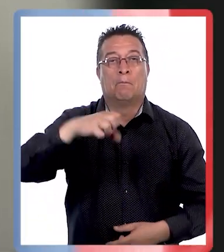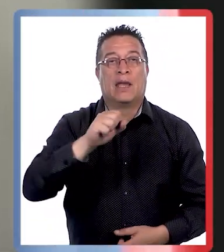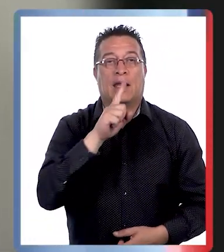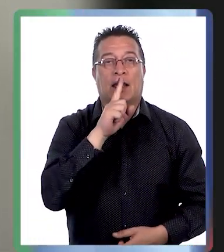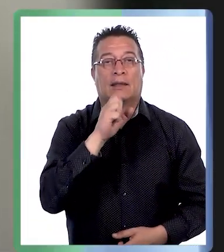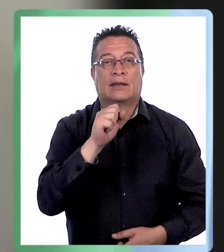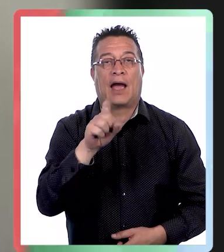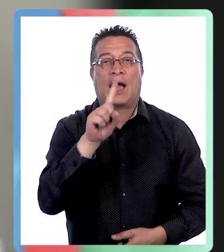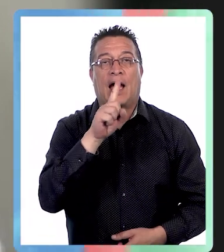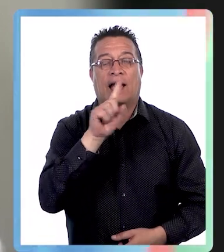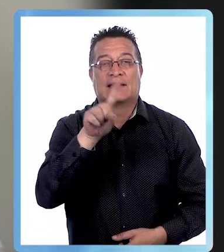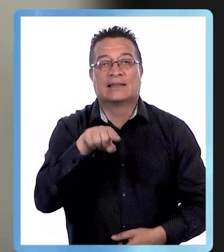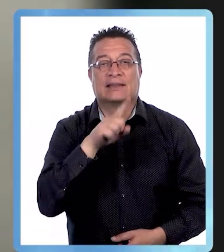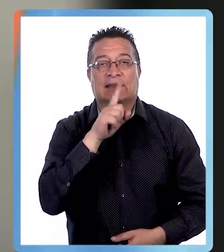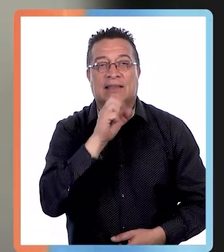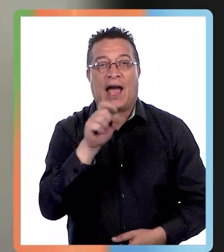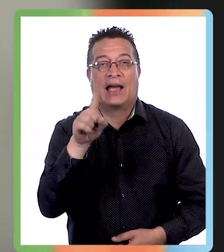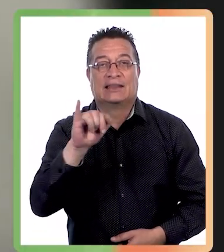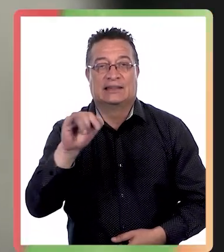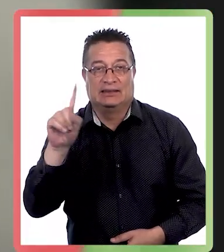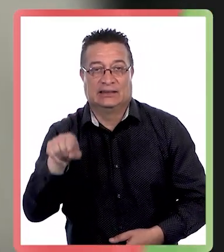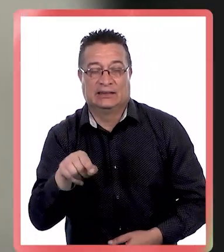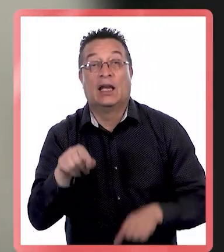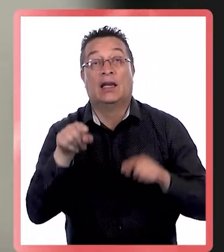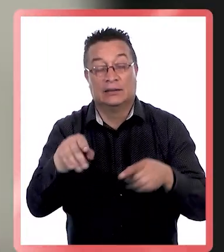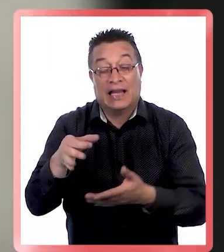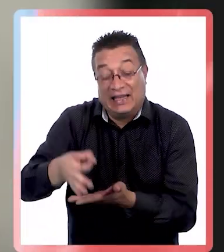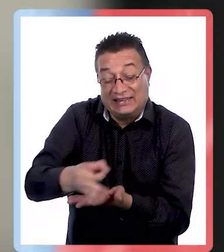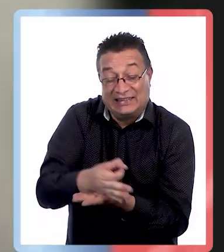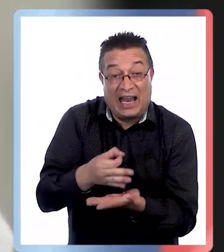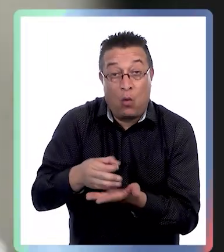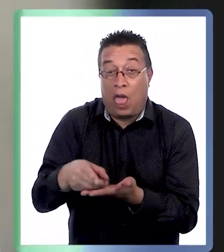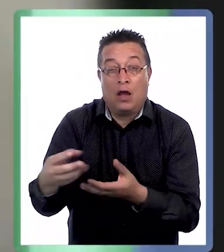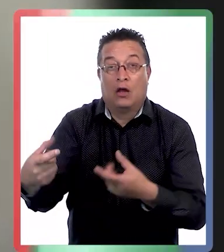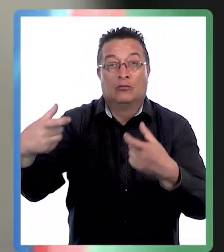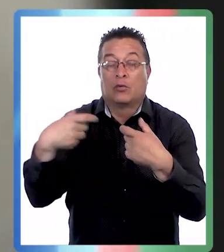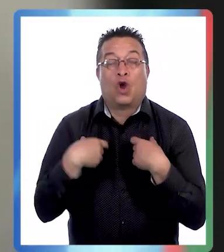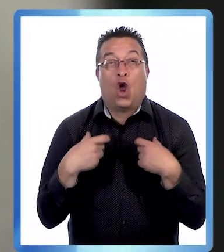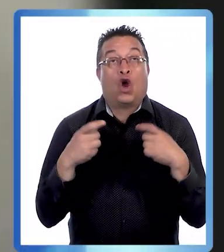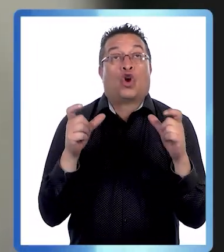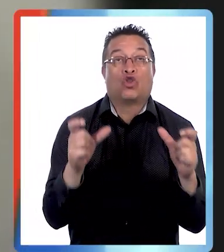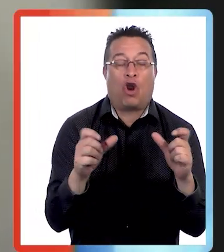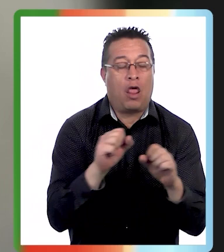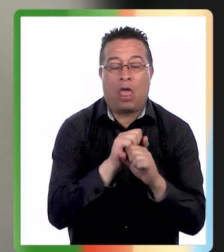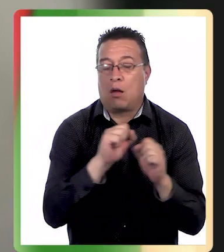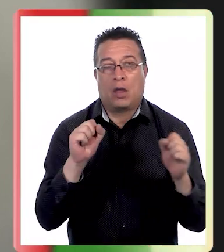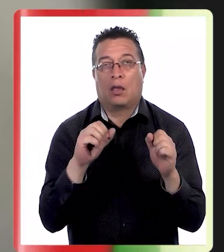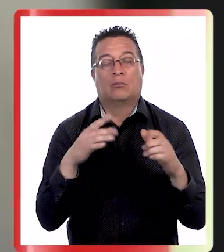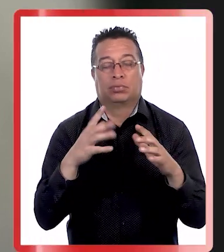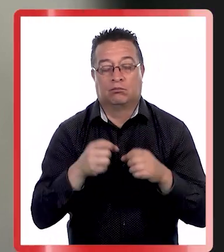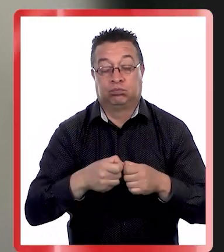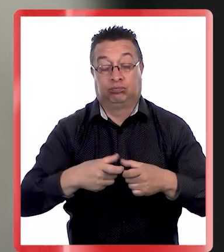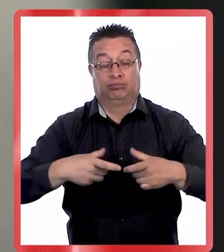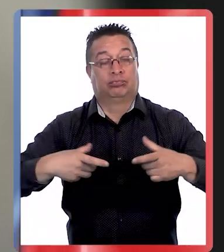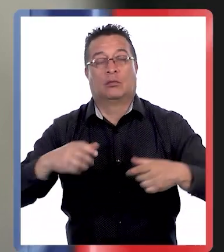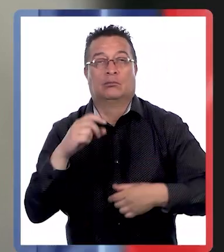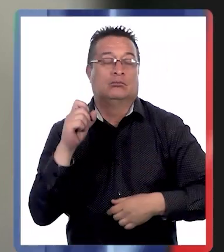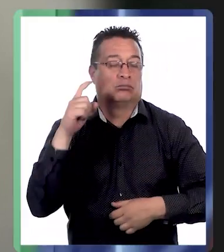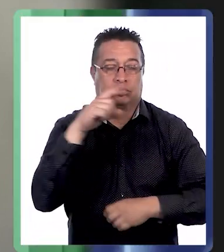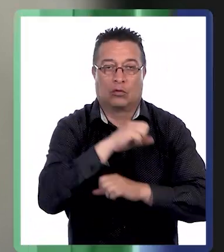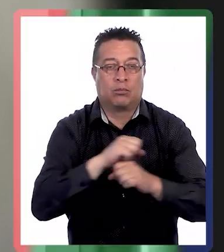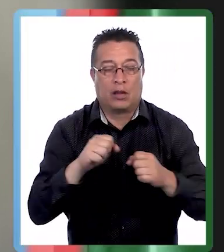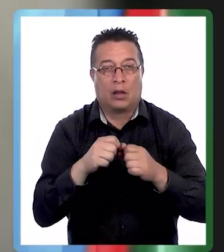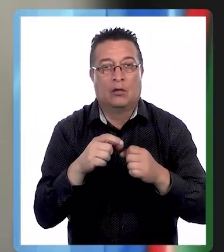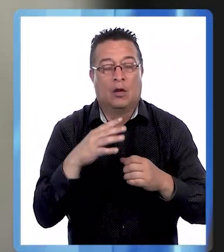riesgo. Por lo tanto, es eso, es una enfermedad donde las células descontrolan su capacidad de crecimiento y lo hacen en forma